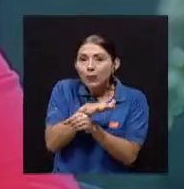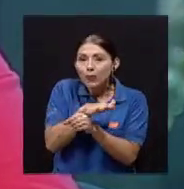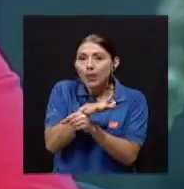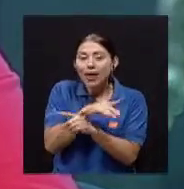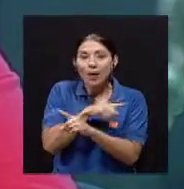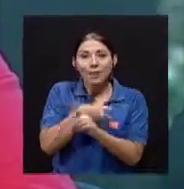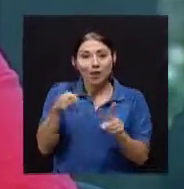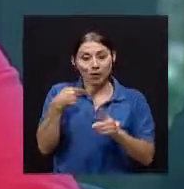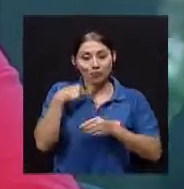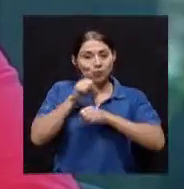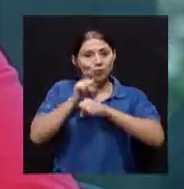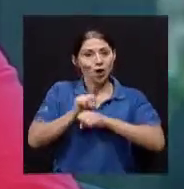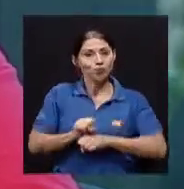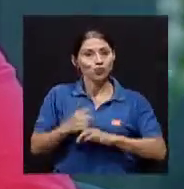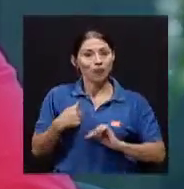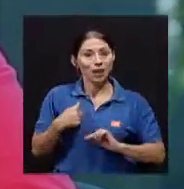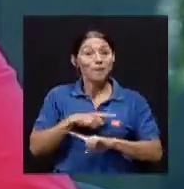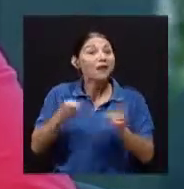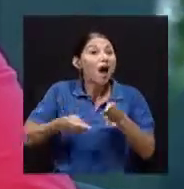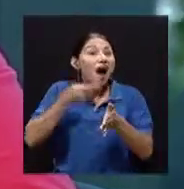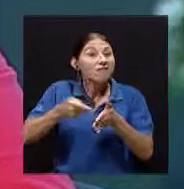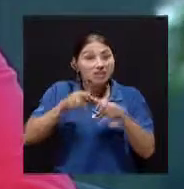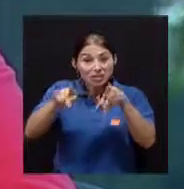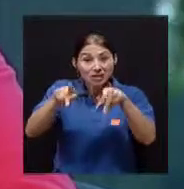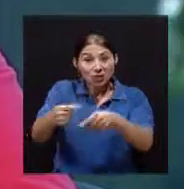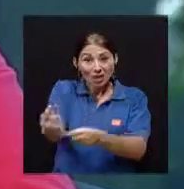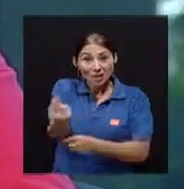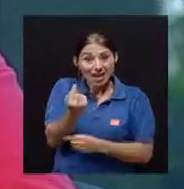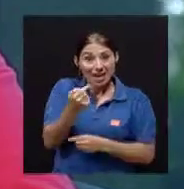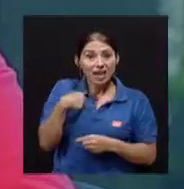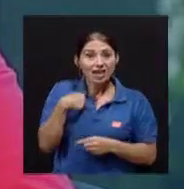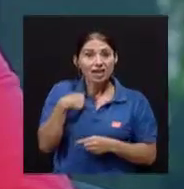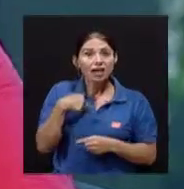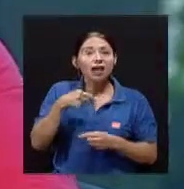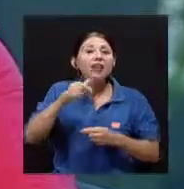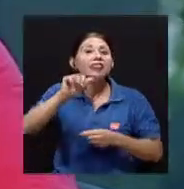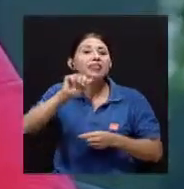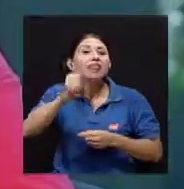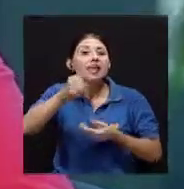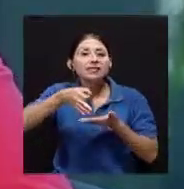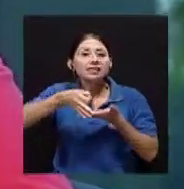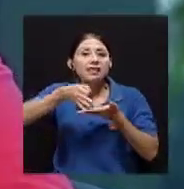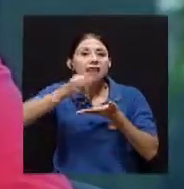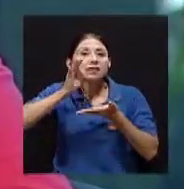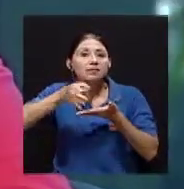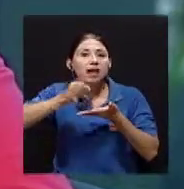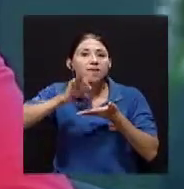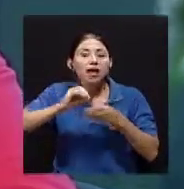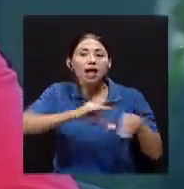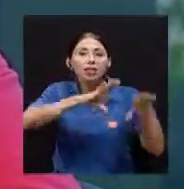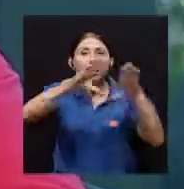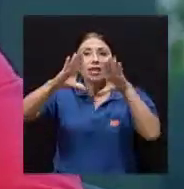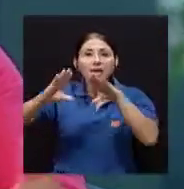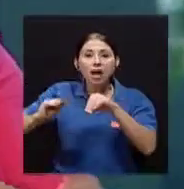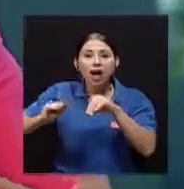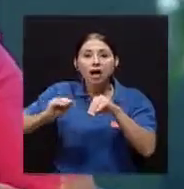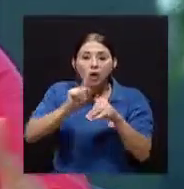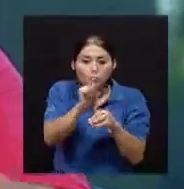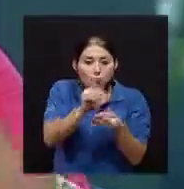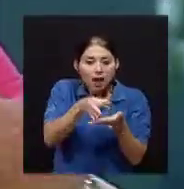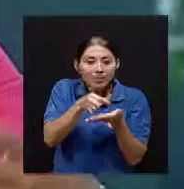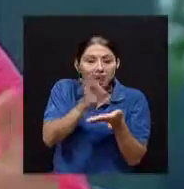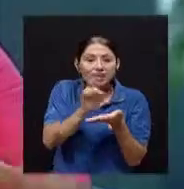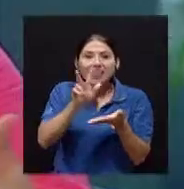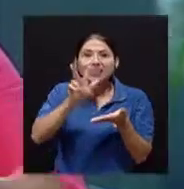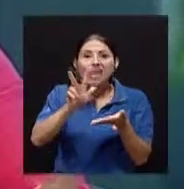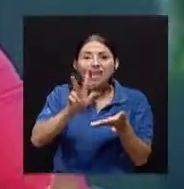Pero a veces vemos que entonces he tenido pacientes que se toman unas 10 tazas de café al día y cada taza va con 3 cucharaditas de azúcar. Y son de las copetonas. Entonces